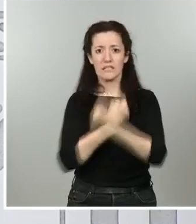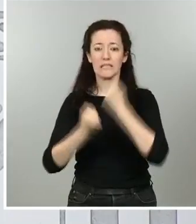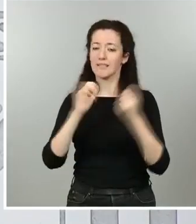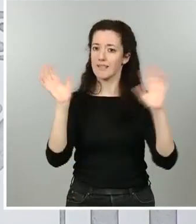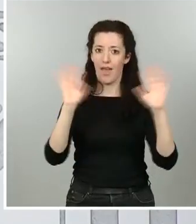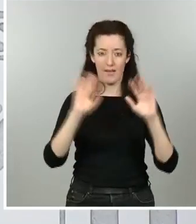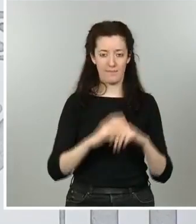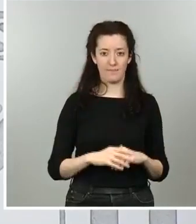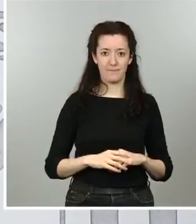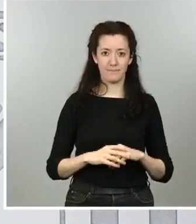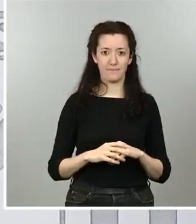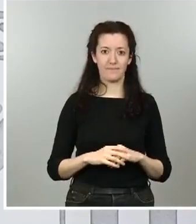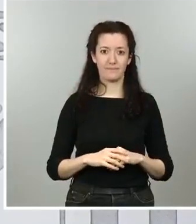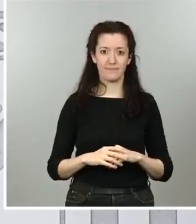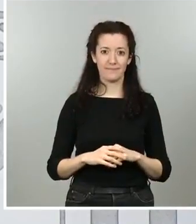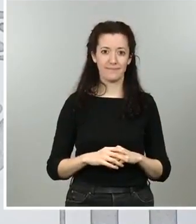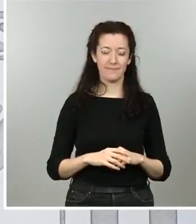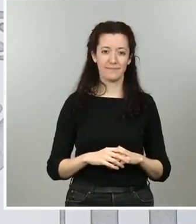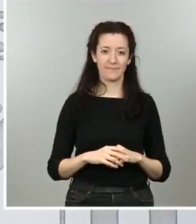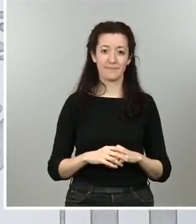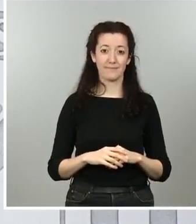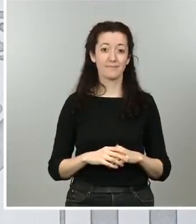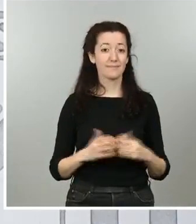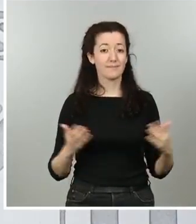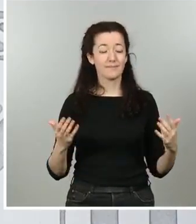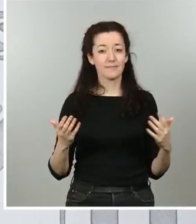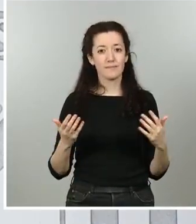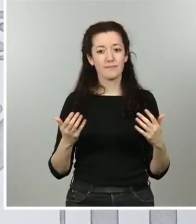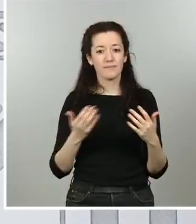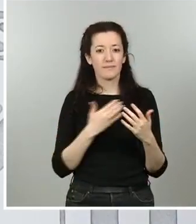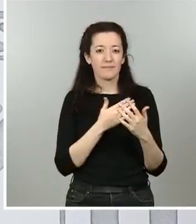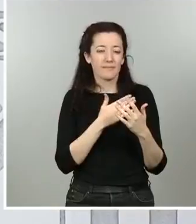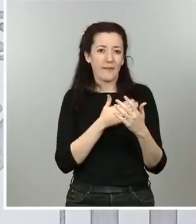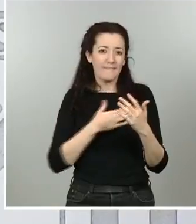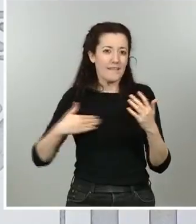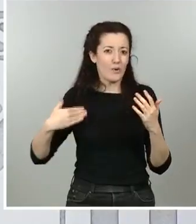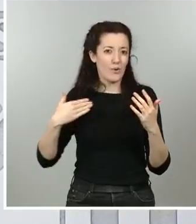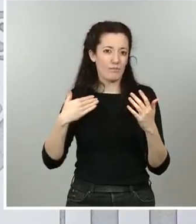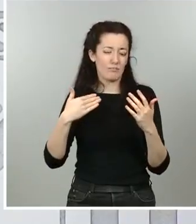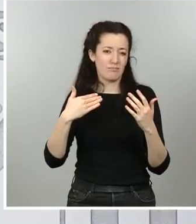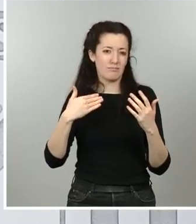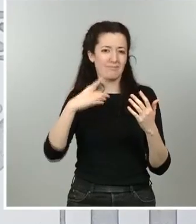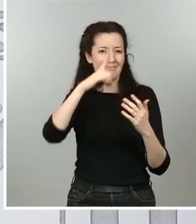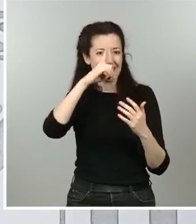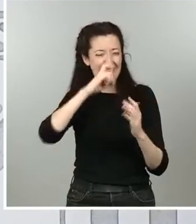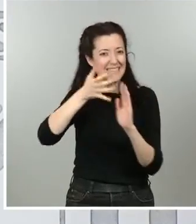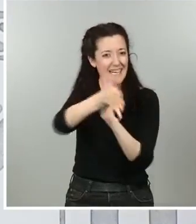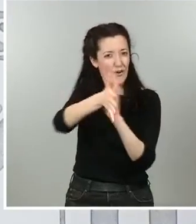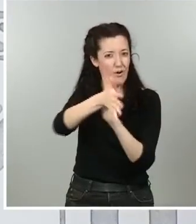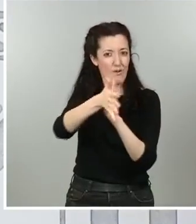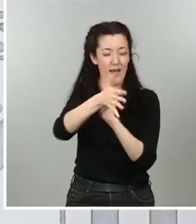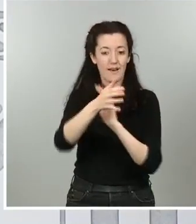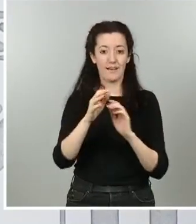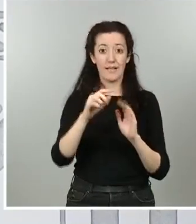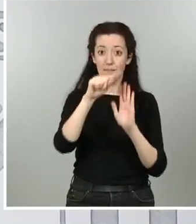desarrollado. Aunque sea de forma somera, solamente me gustaría recordar algunas de estas decisiones que nos han permitido blindar